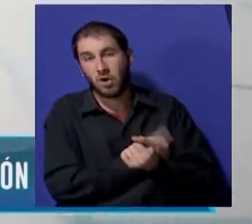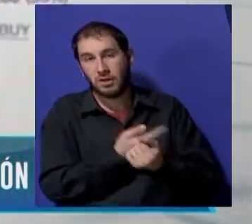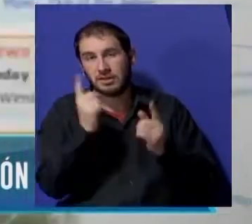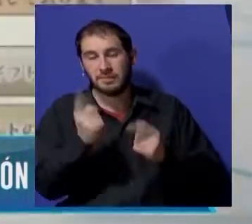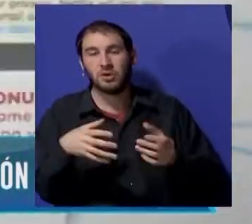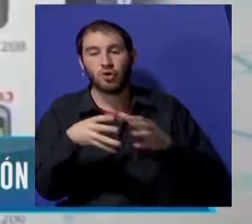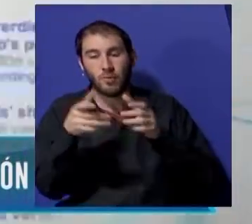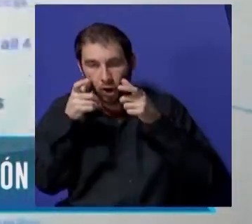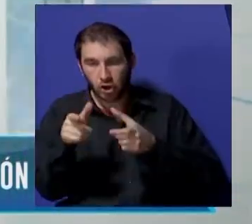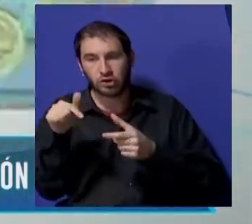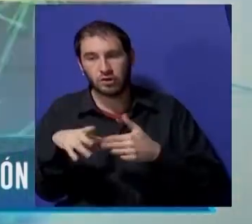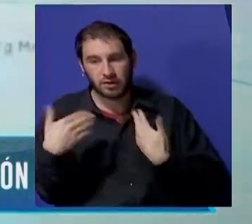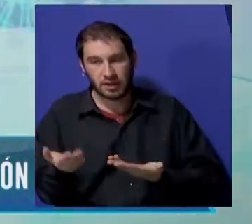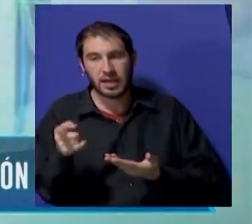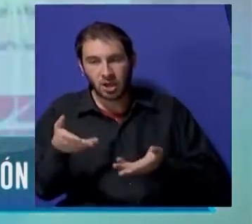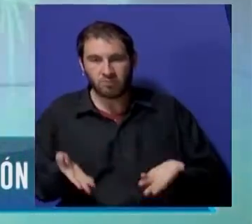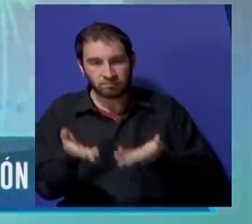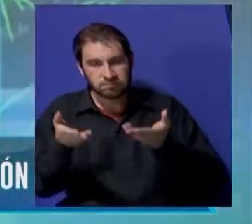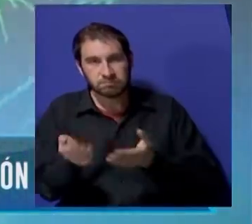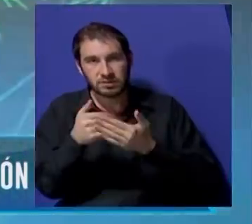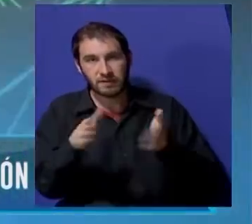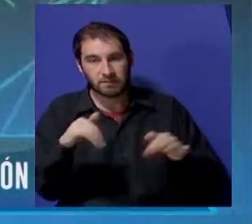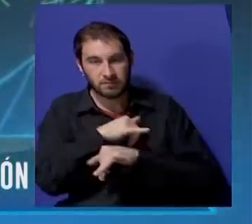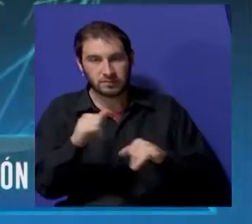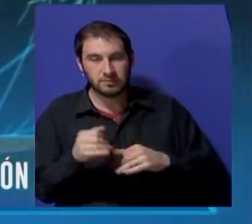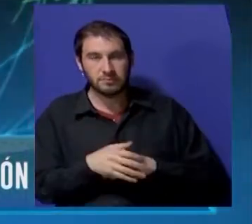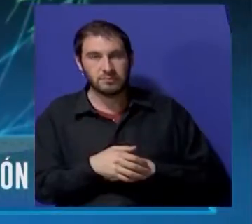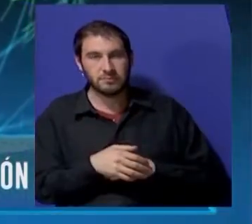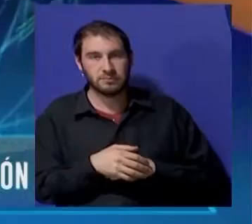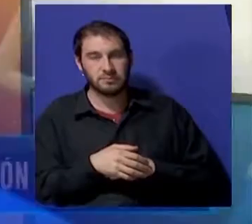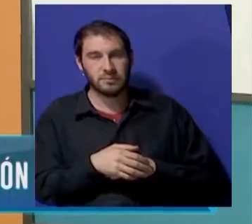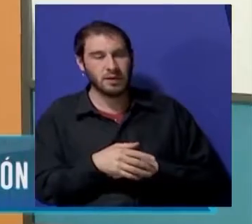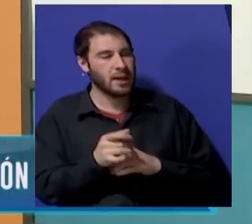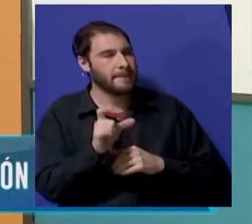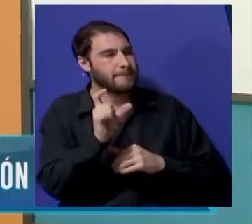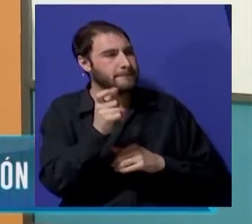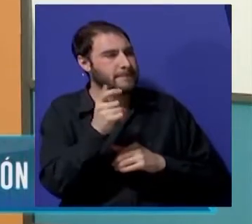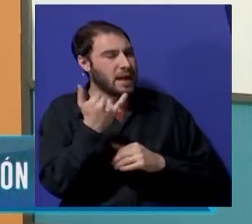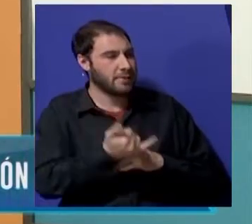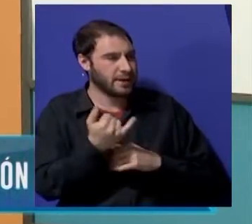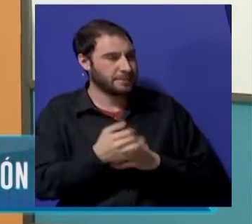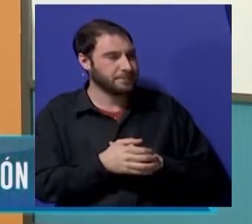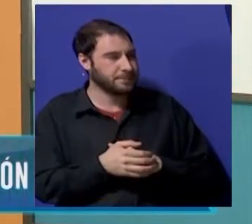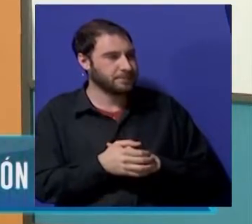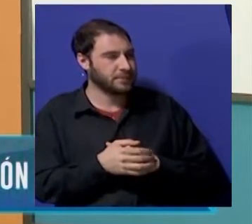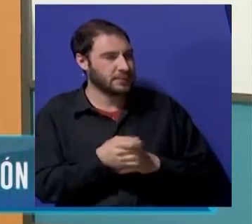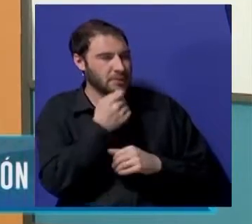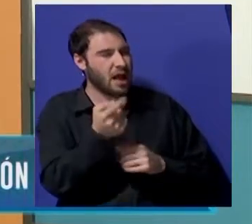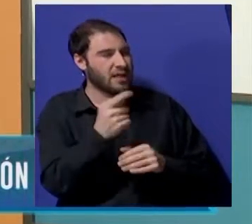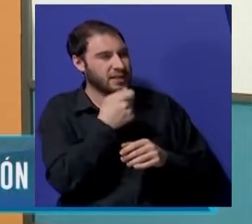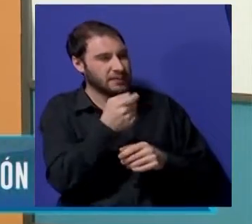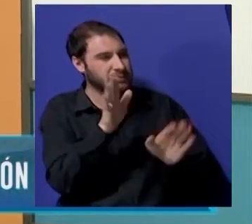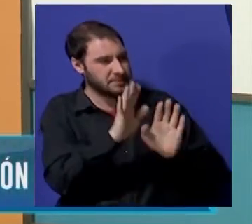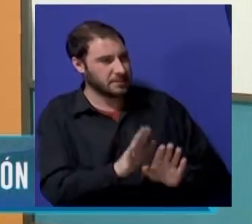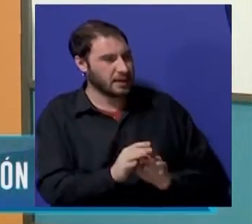los organismos de control para que empiecen a generar y abrir esta información. Hay un concepto, cuando por ahí preparábamos la entrevista,